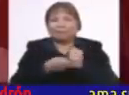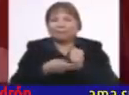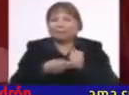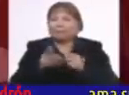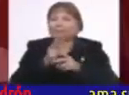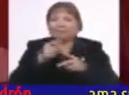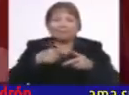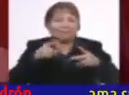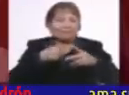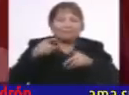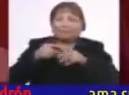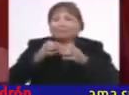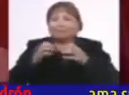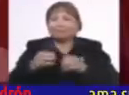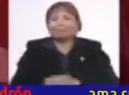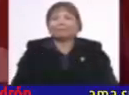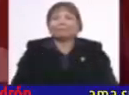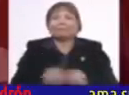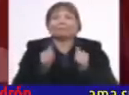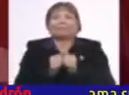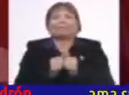de la comisión multipartidaria presidida por el congresista azorín